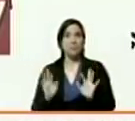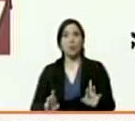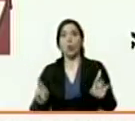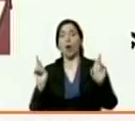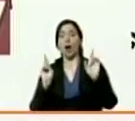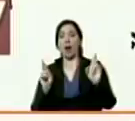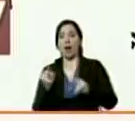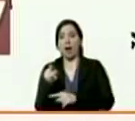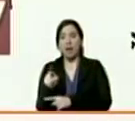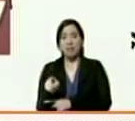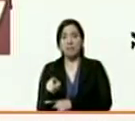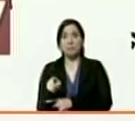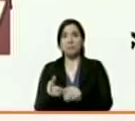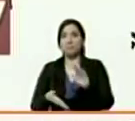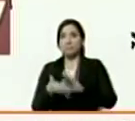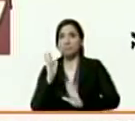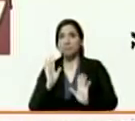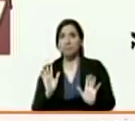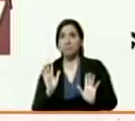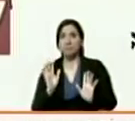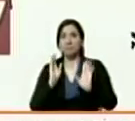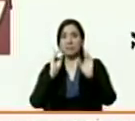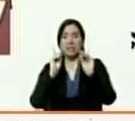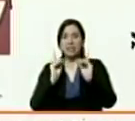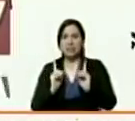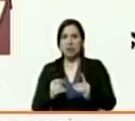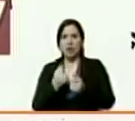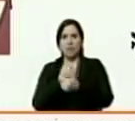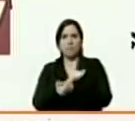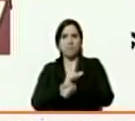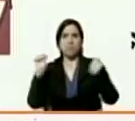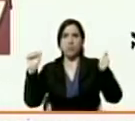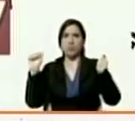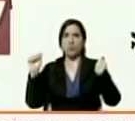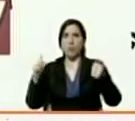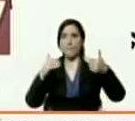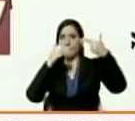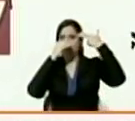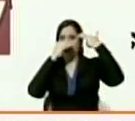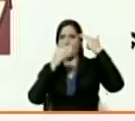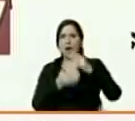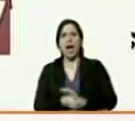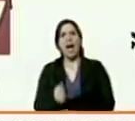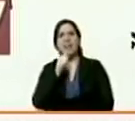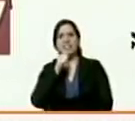salga una decisión para liberar del secuestro a los que están secuestrados.